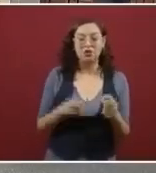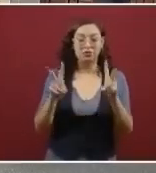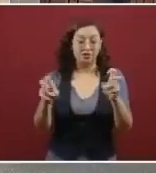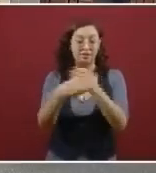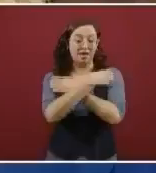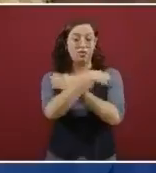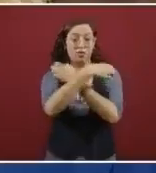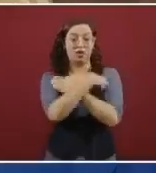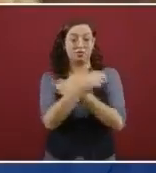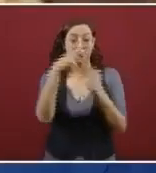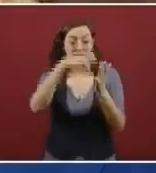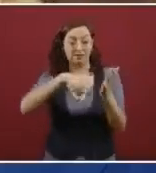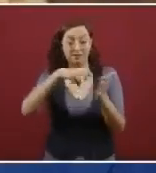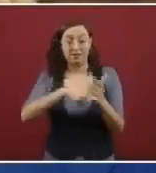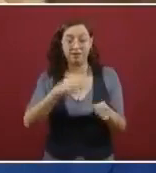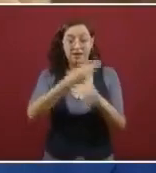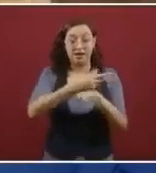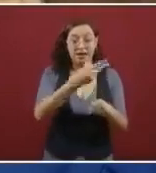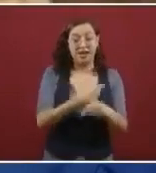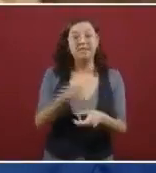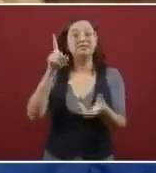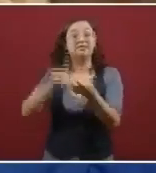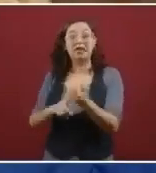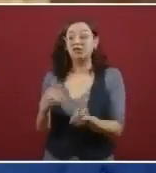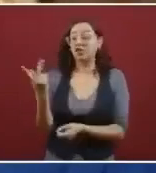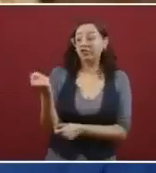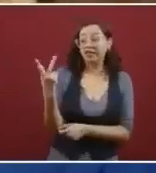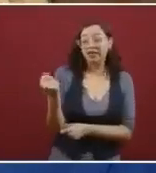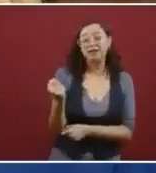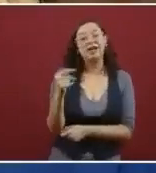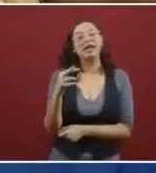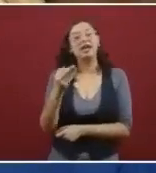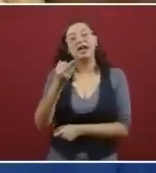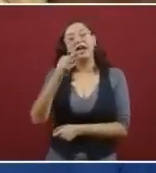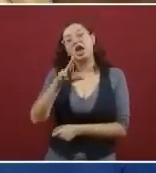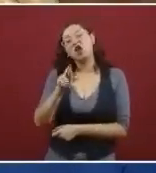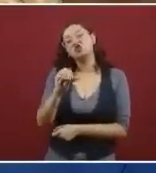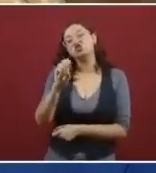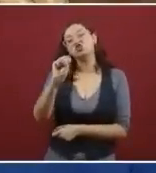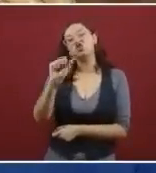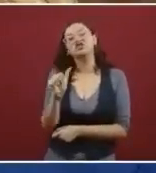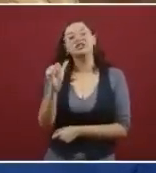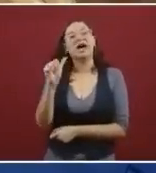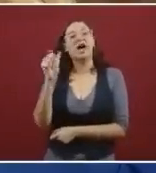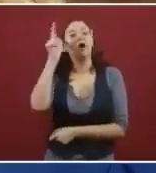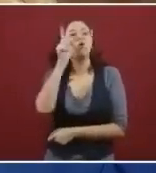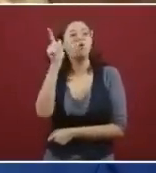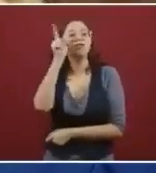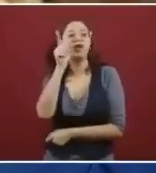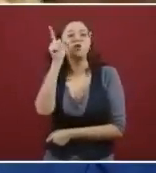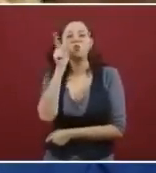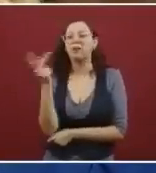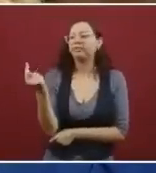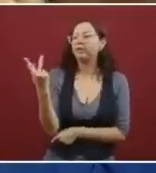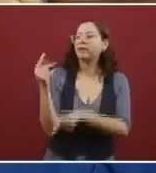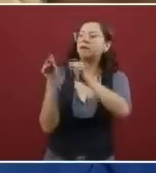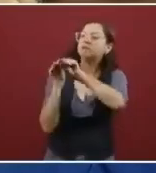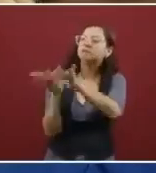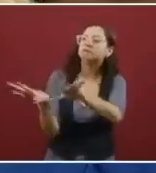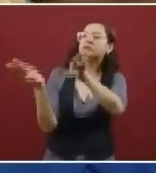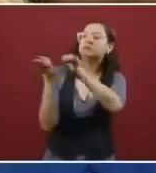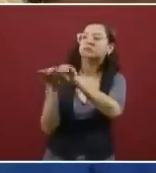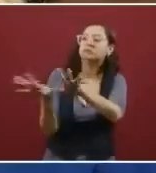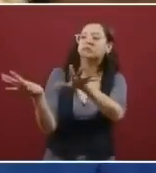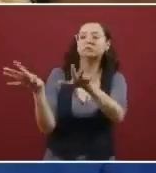educativa en La Rosa de Guadalupe, incluso tenemos shot, ¿no? Entonces, ¿qué criterios se van a tomar,